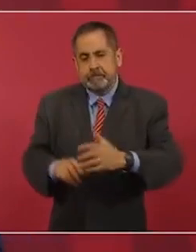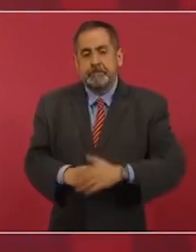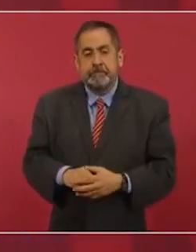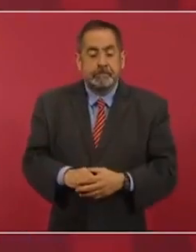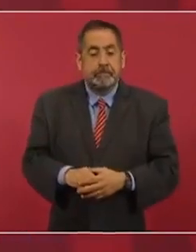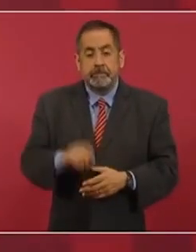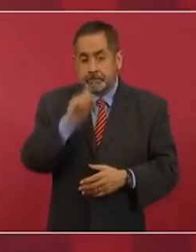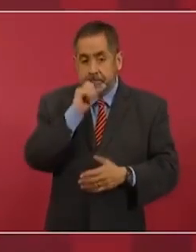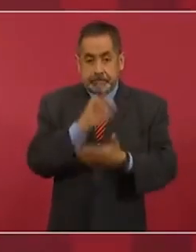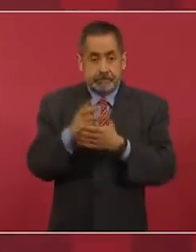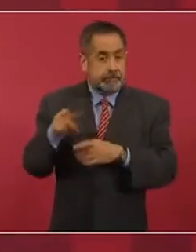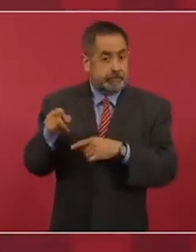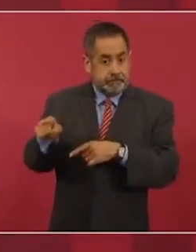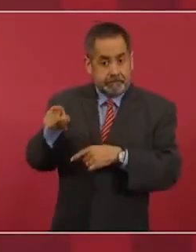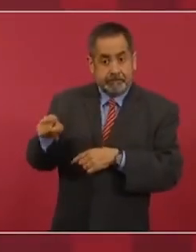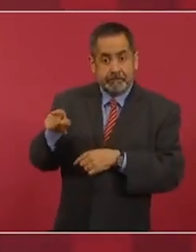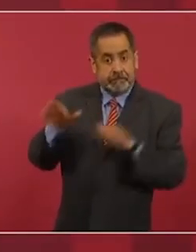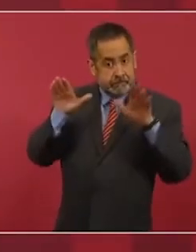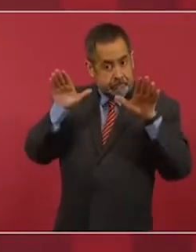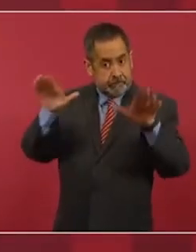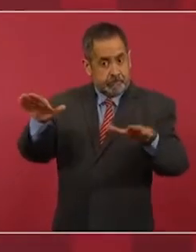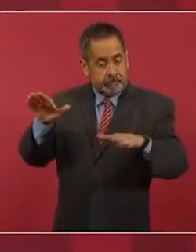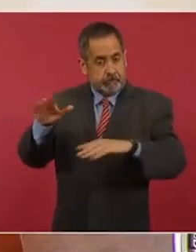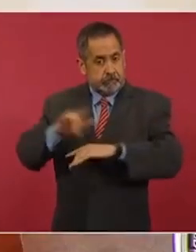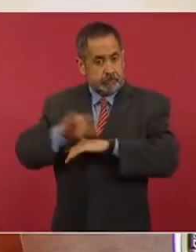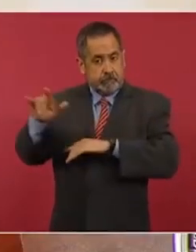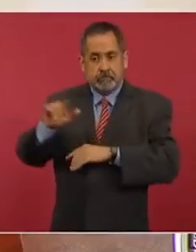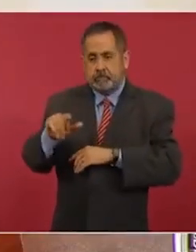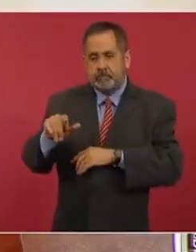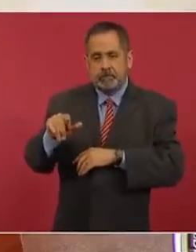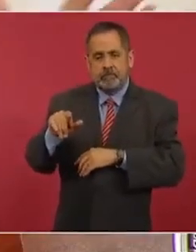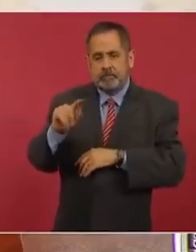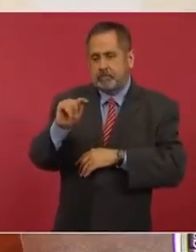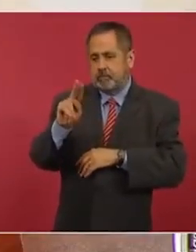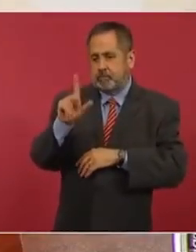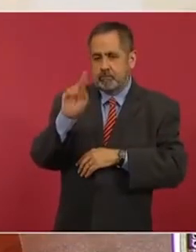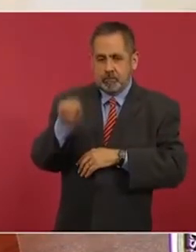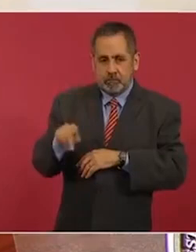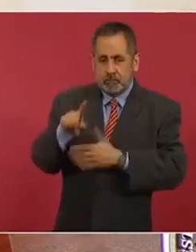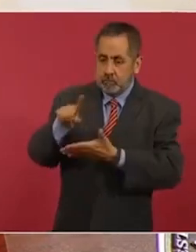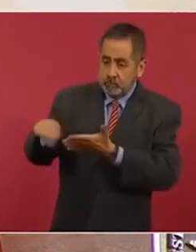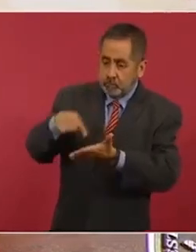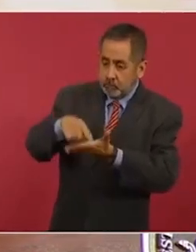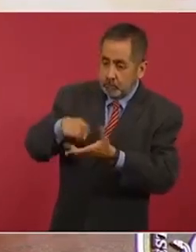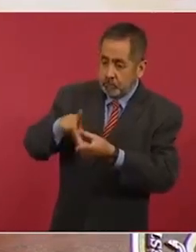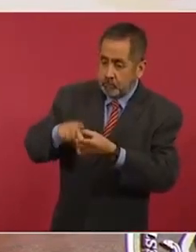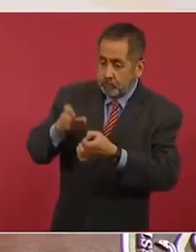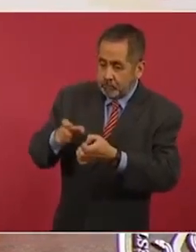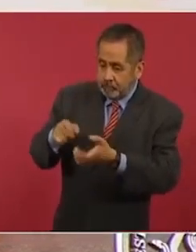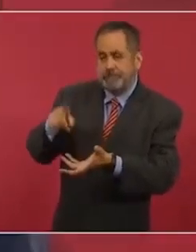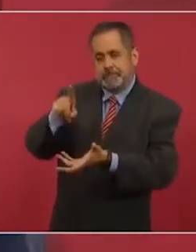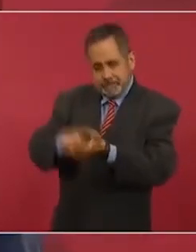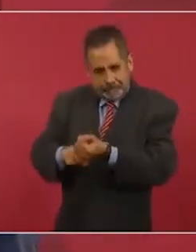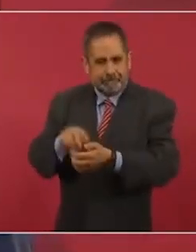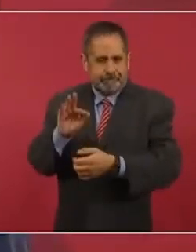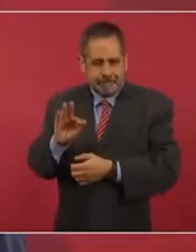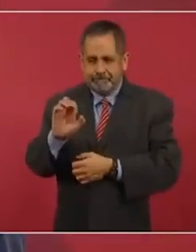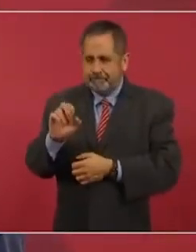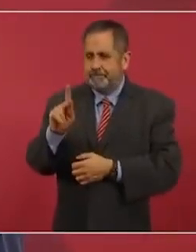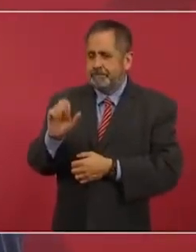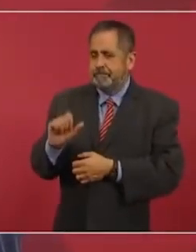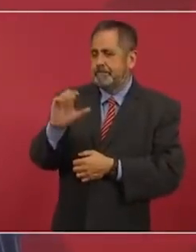el aeropuerto de Tulum, Felipe Carrillo Puerto, pues queda en el municipio de Felipe Carrillo Puerto.